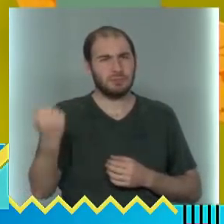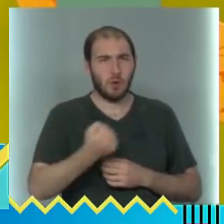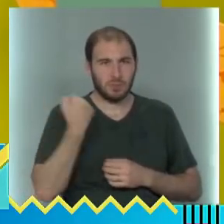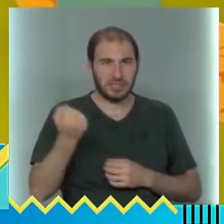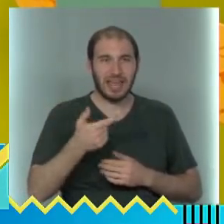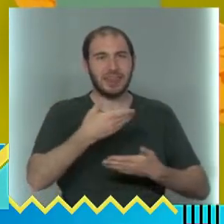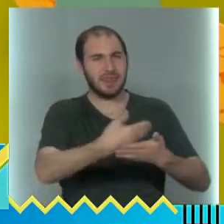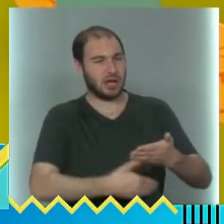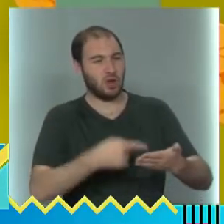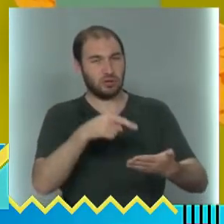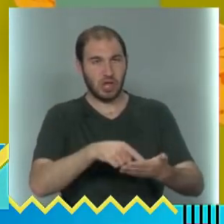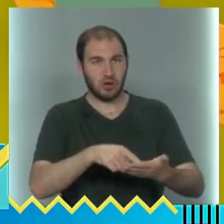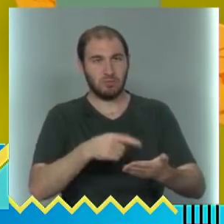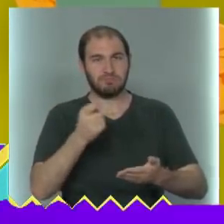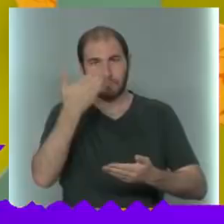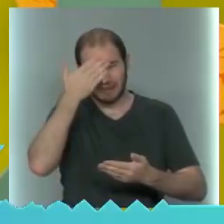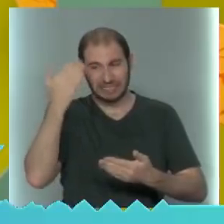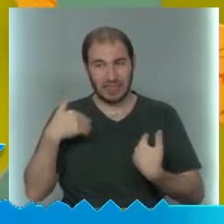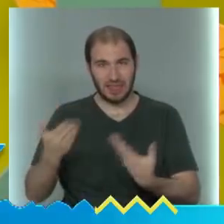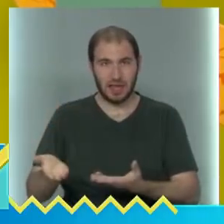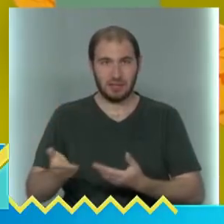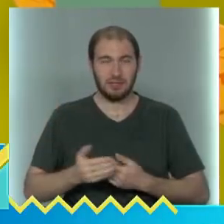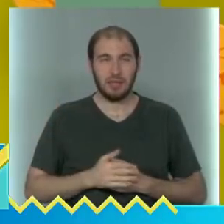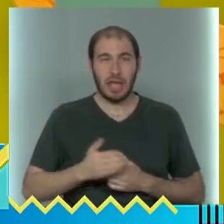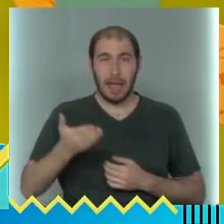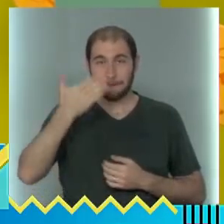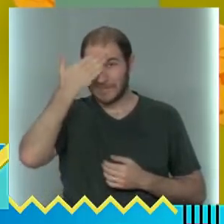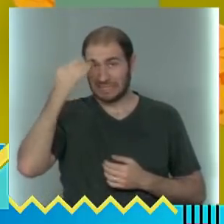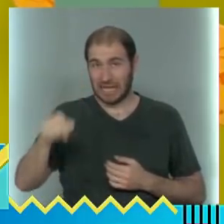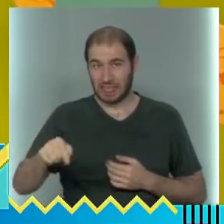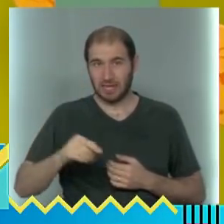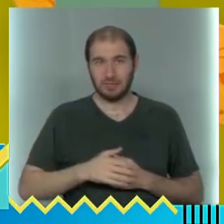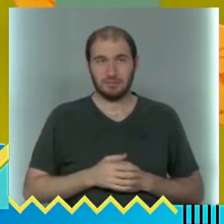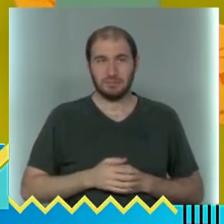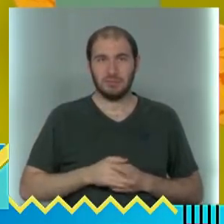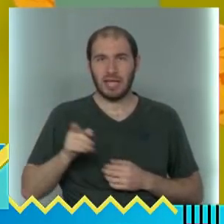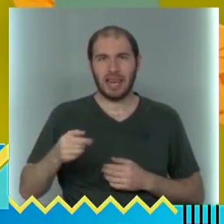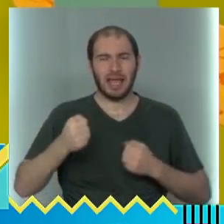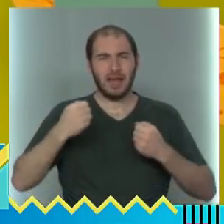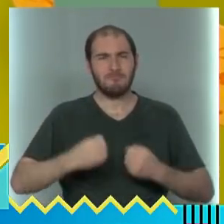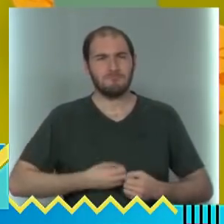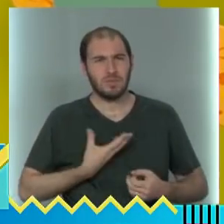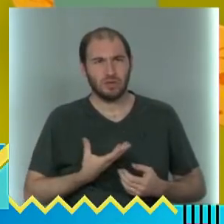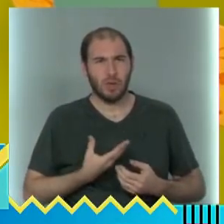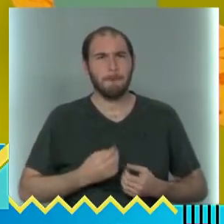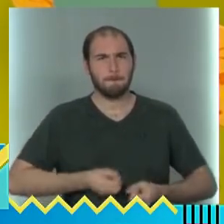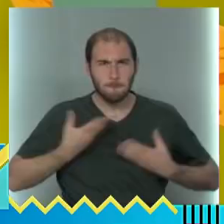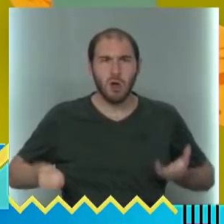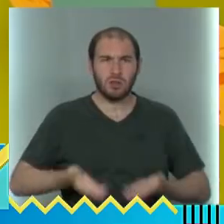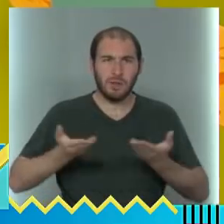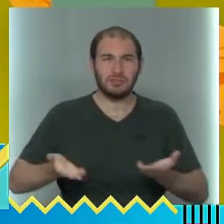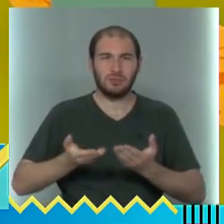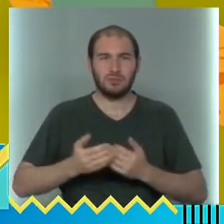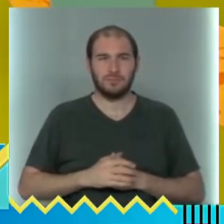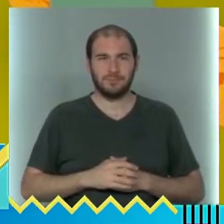desde el diagnóstico que le realizan al paciente, el paciente tome una actitud de motivación, ¿sí?